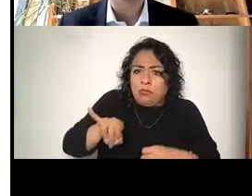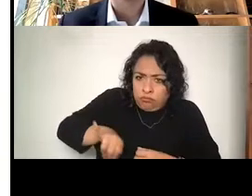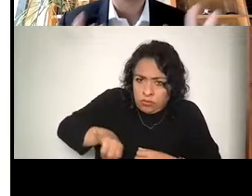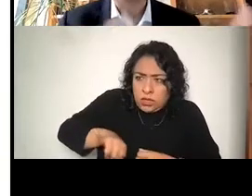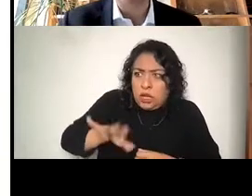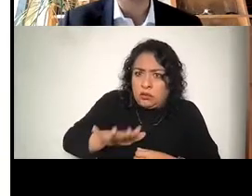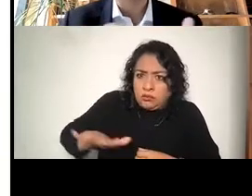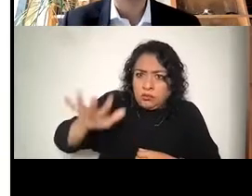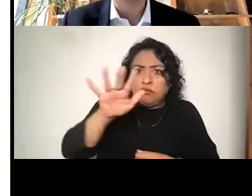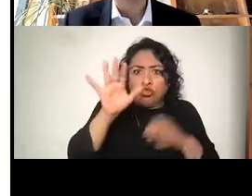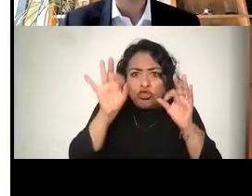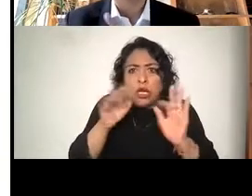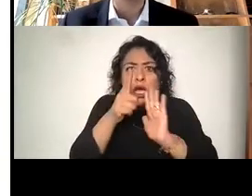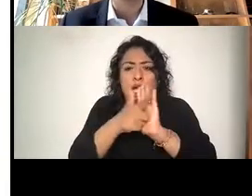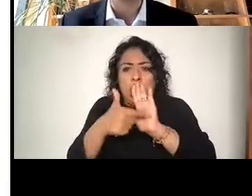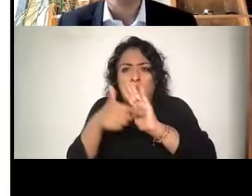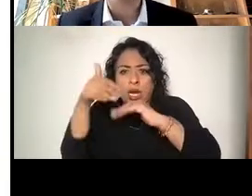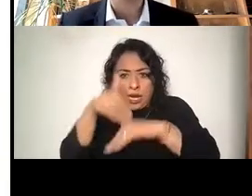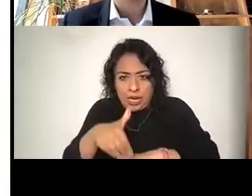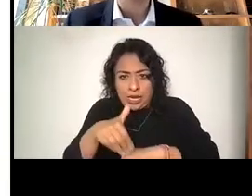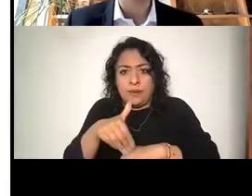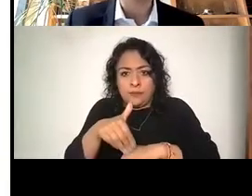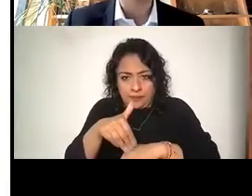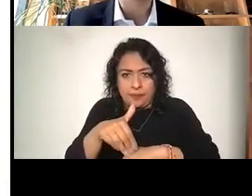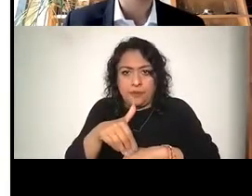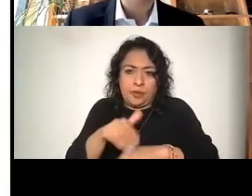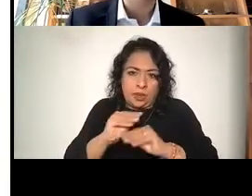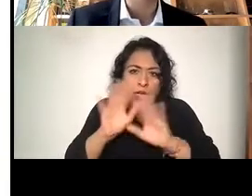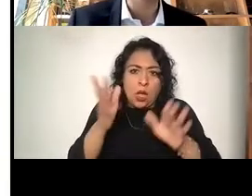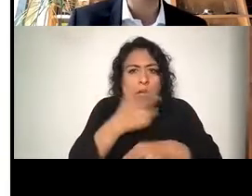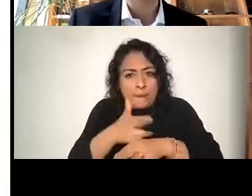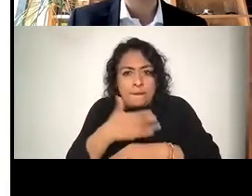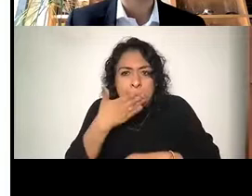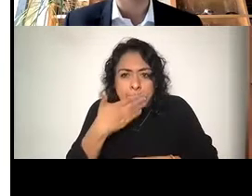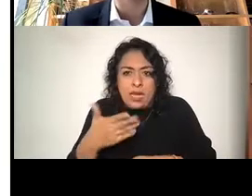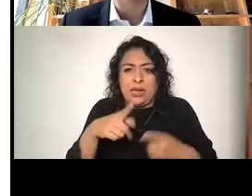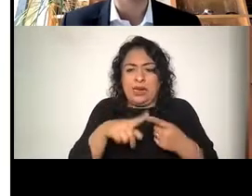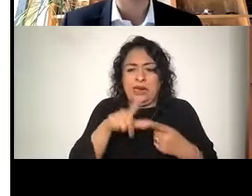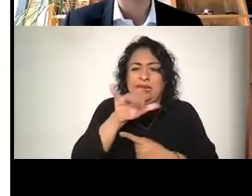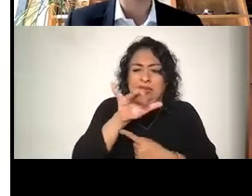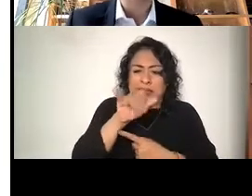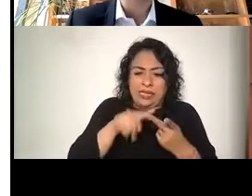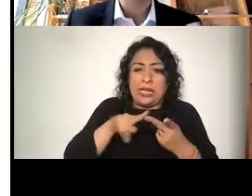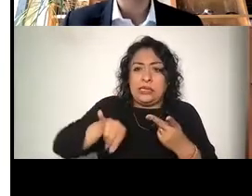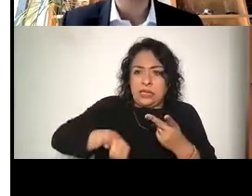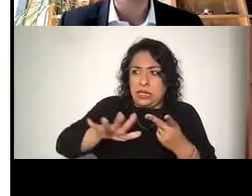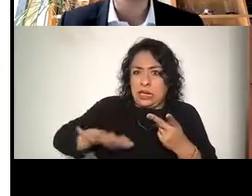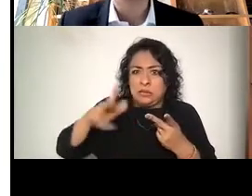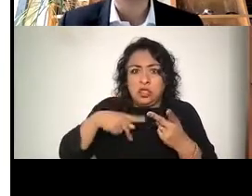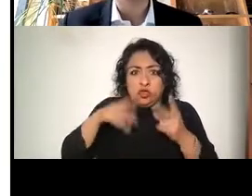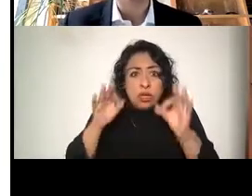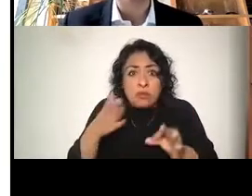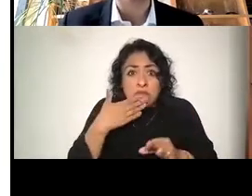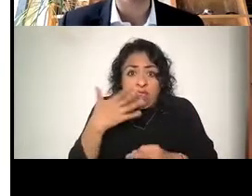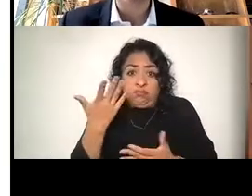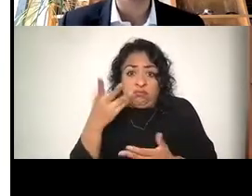evidentemente. Y, lícitas, evidentemente. Cuando son lícitas y son de interés público, pues en realidad